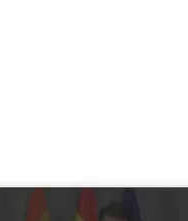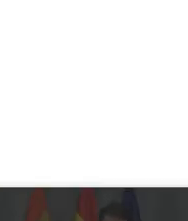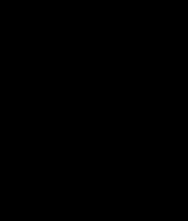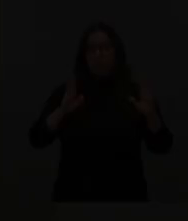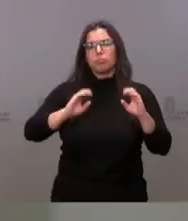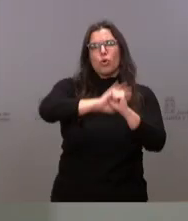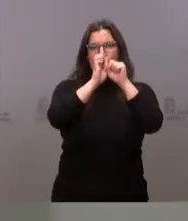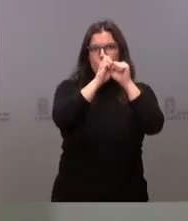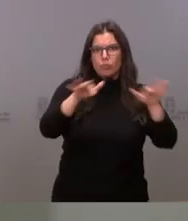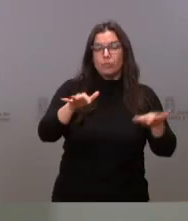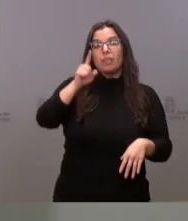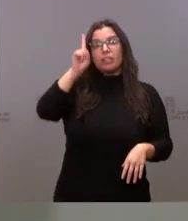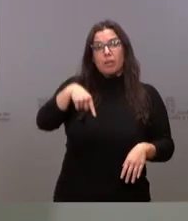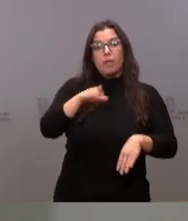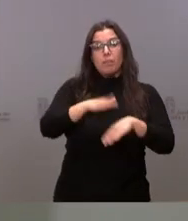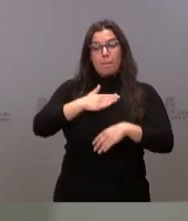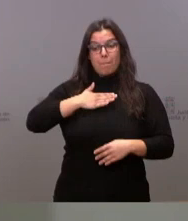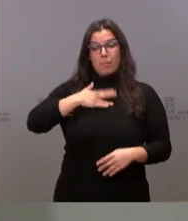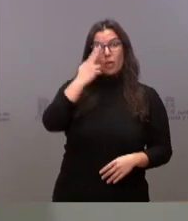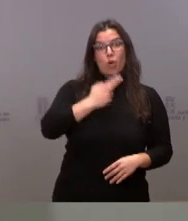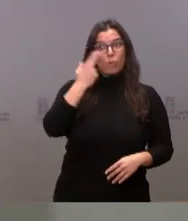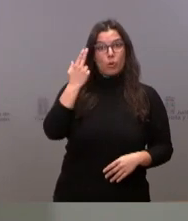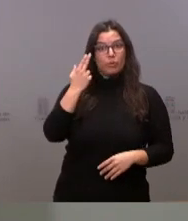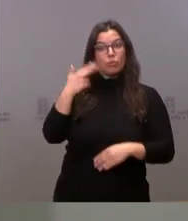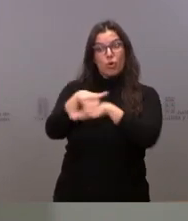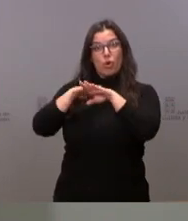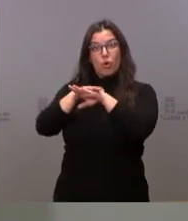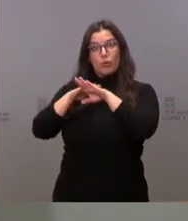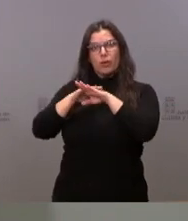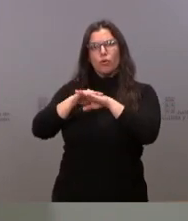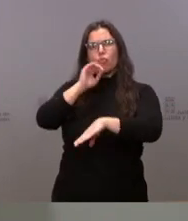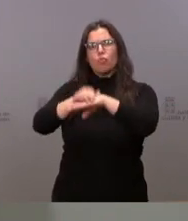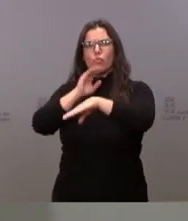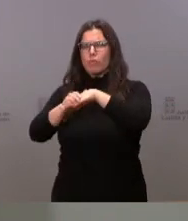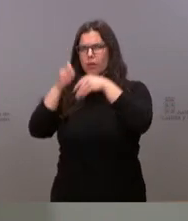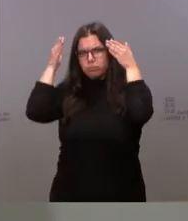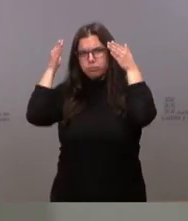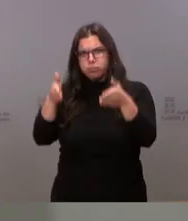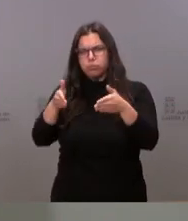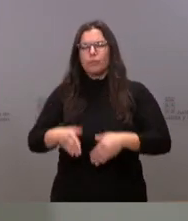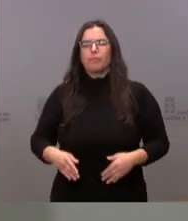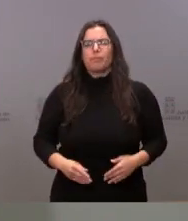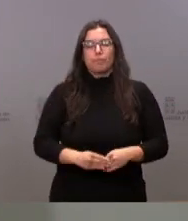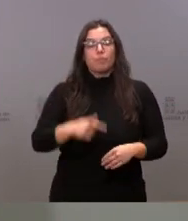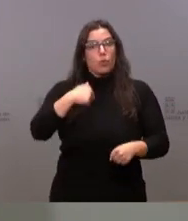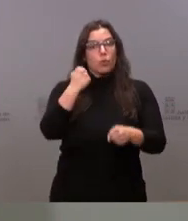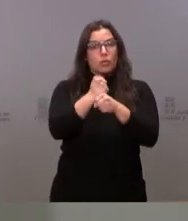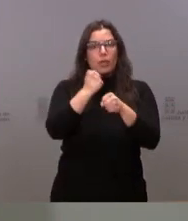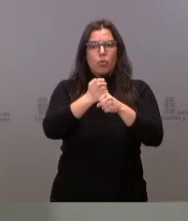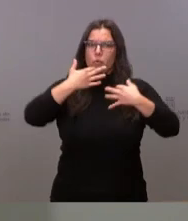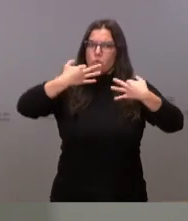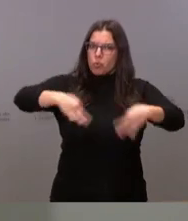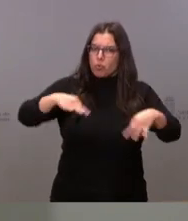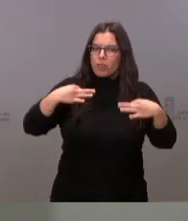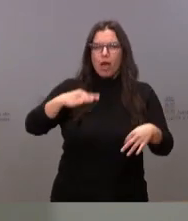y también para cumplir mis compromisos de gobierno con total dedicación. He trabajado con humildad,